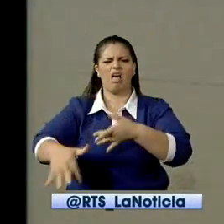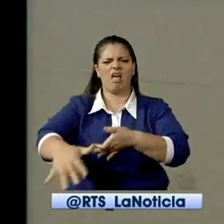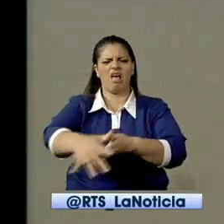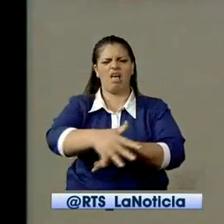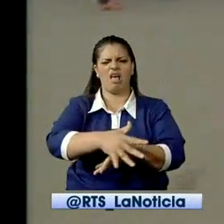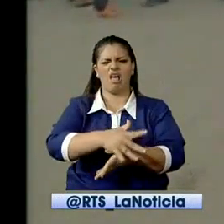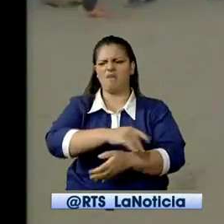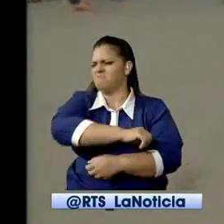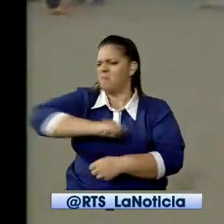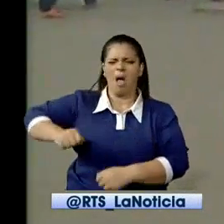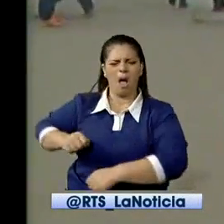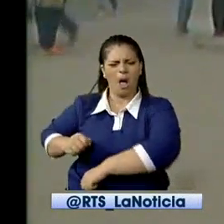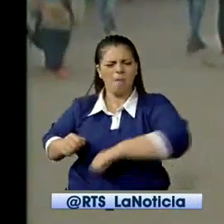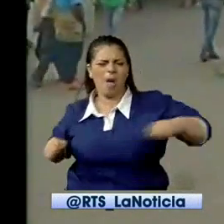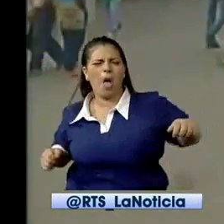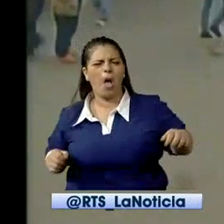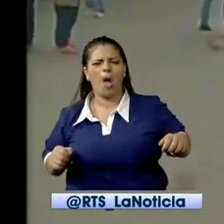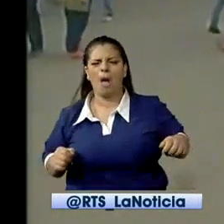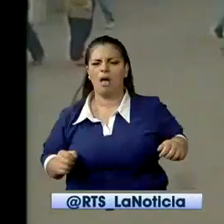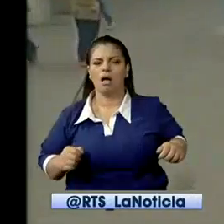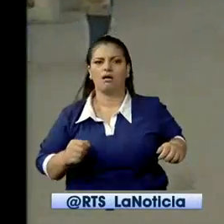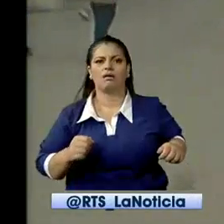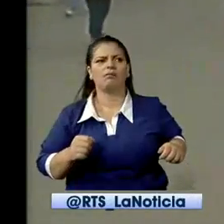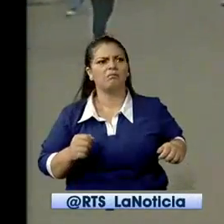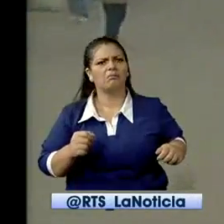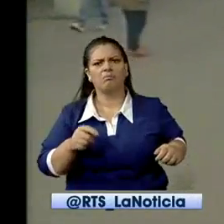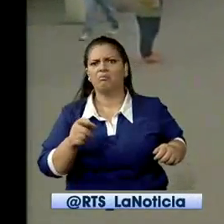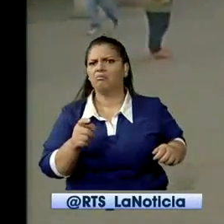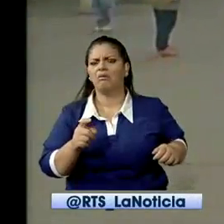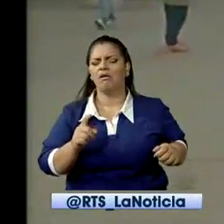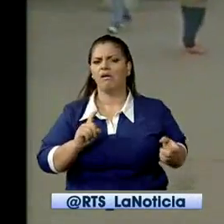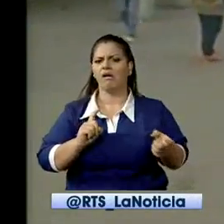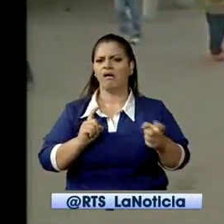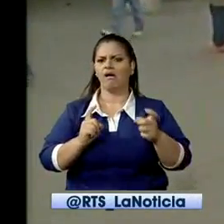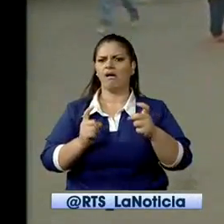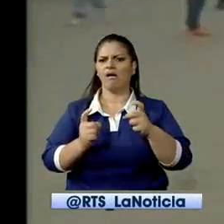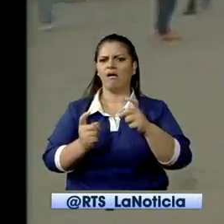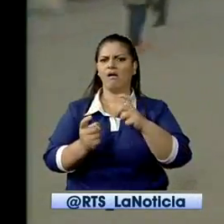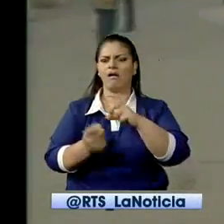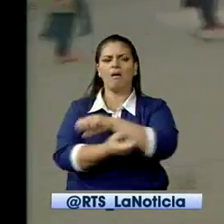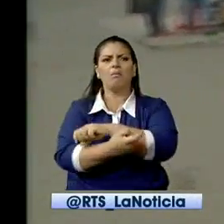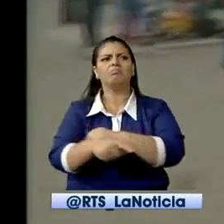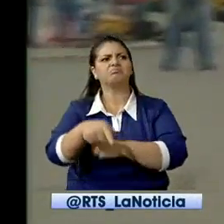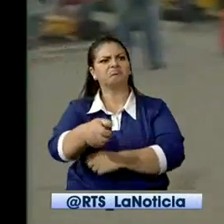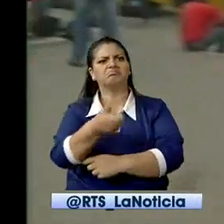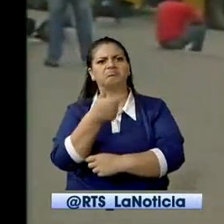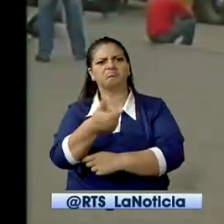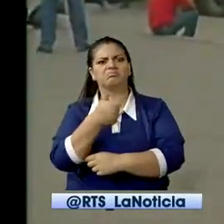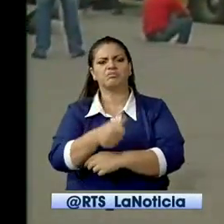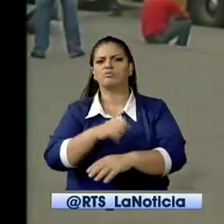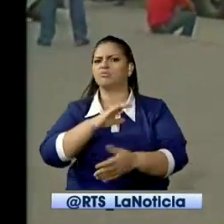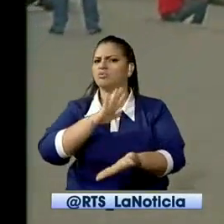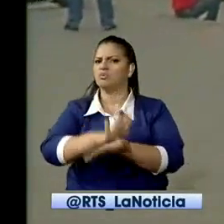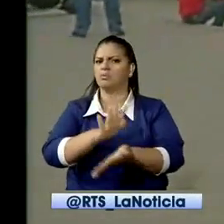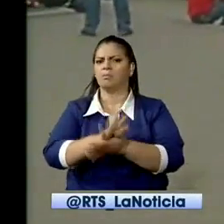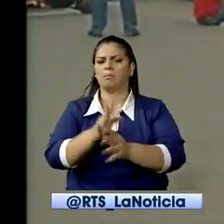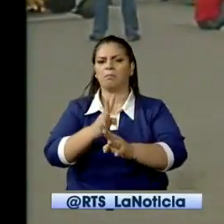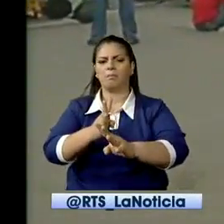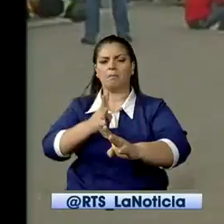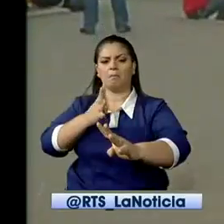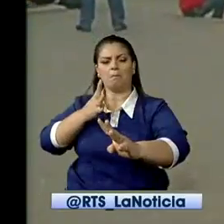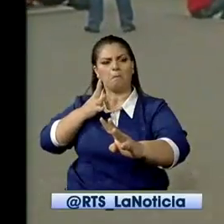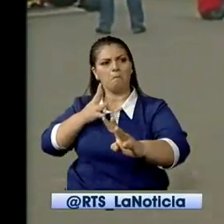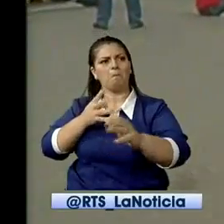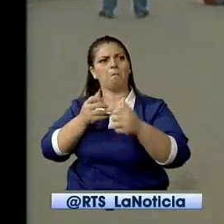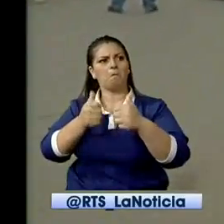hemos observado que la mayoría de las unidades circulan las puertas cerradas. Vamos a